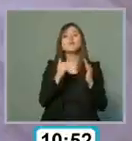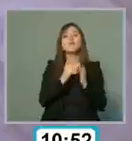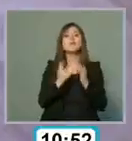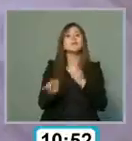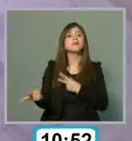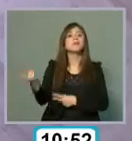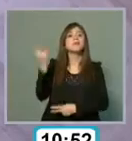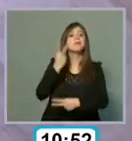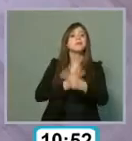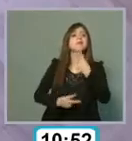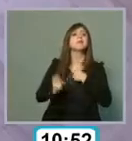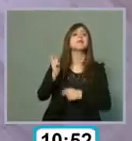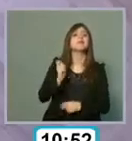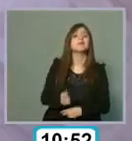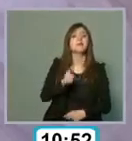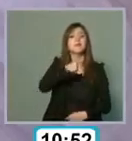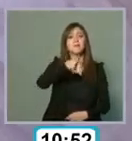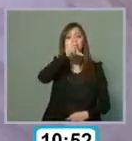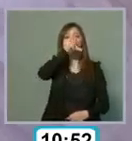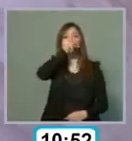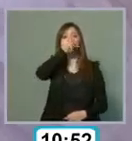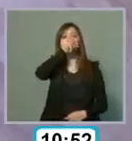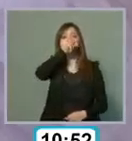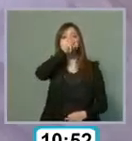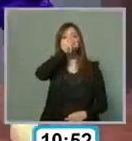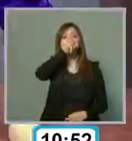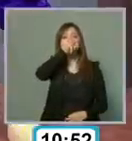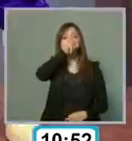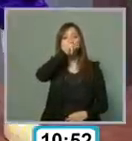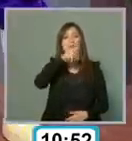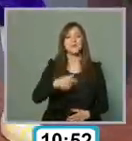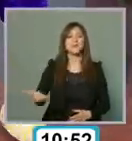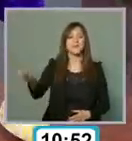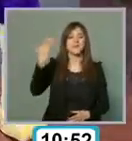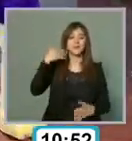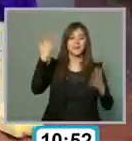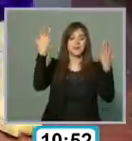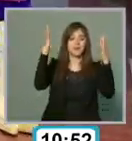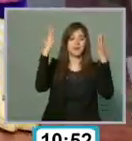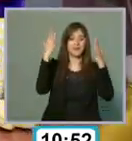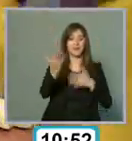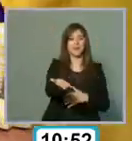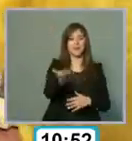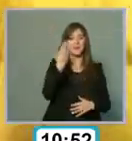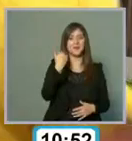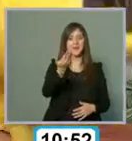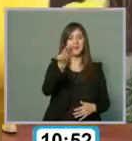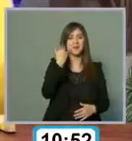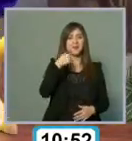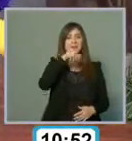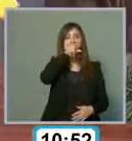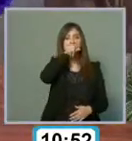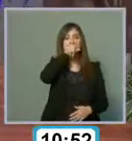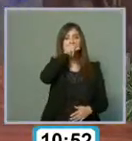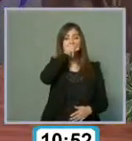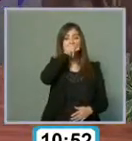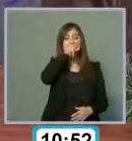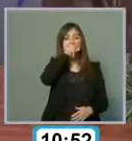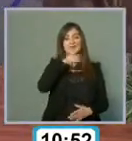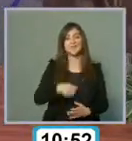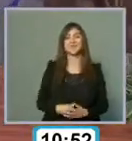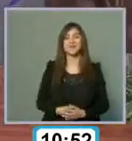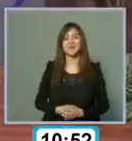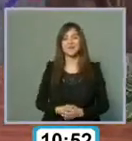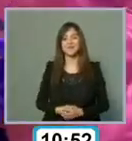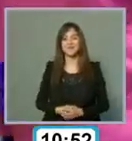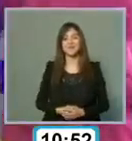pues el pollito, que ya está aquí con nosotros. Así que le vamos a dar un fuerte aplauso. ¡Vente para ¡El acá! pollito! ¡Hola,